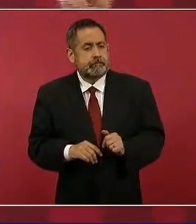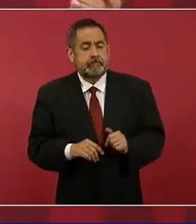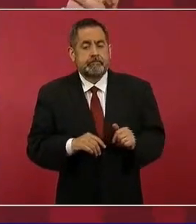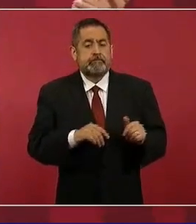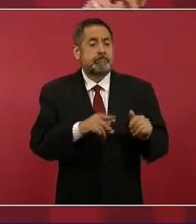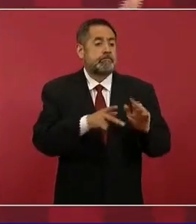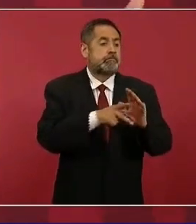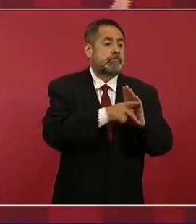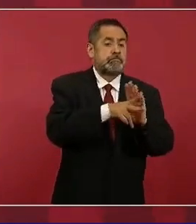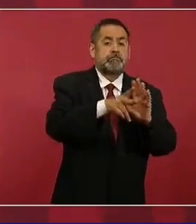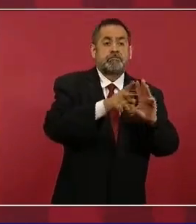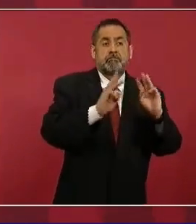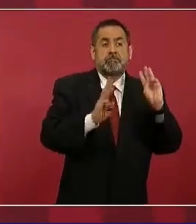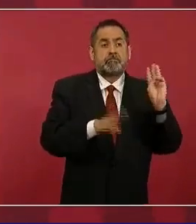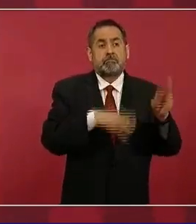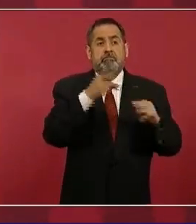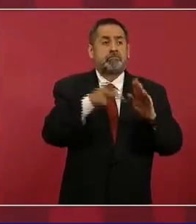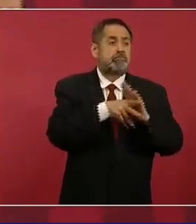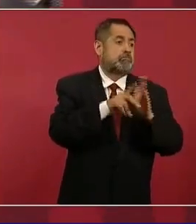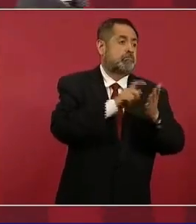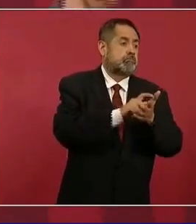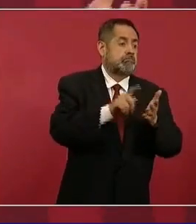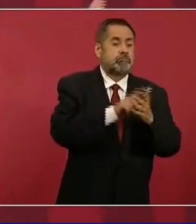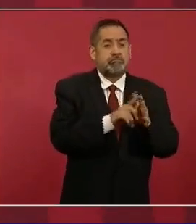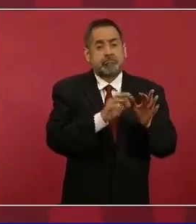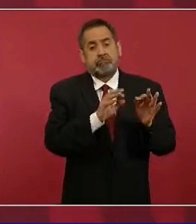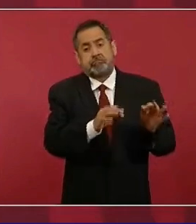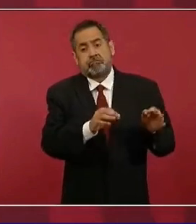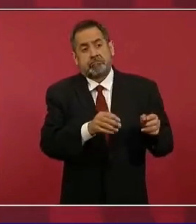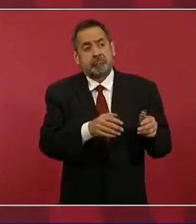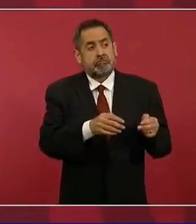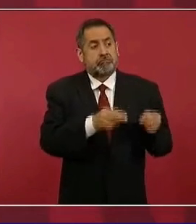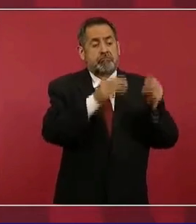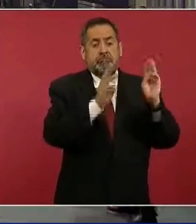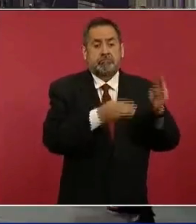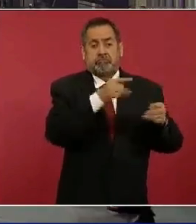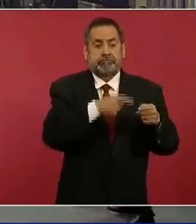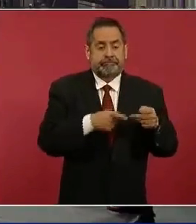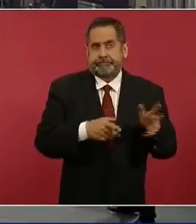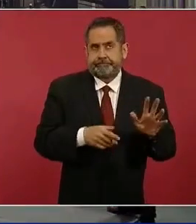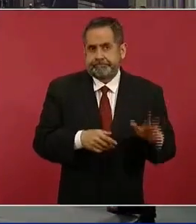grandes periódicos mundiales o de las grandes empresas del periodismo mundial.